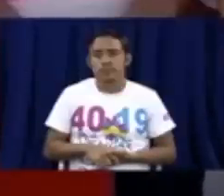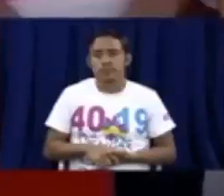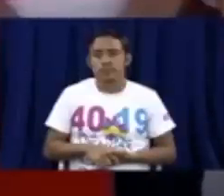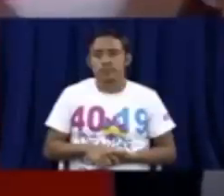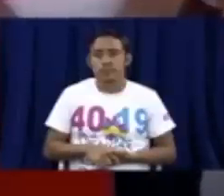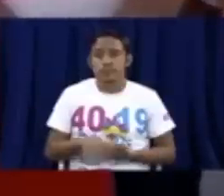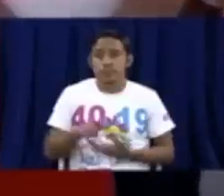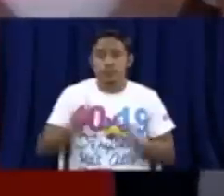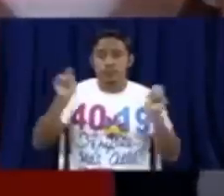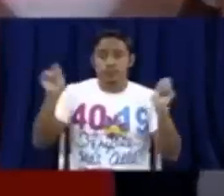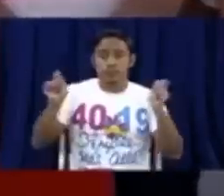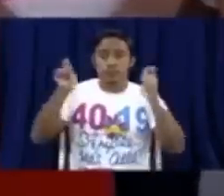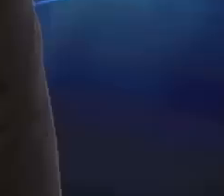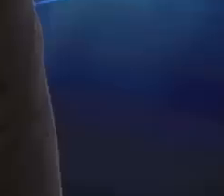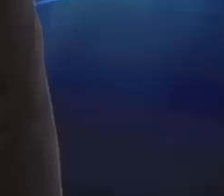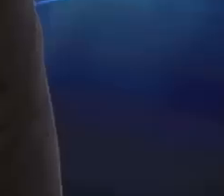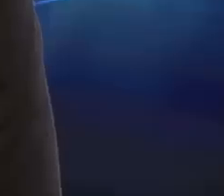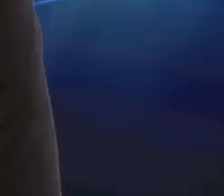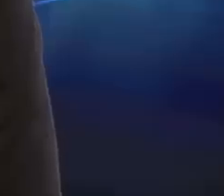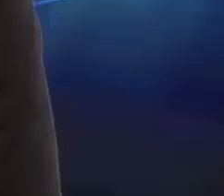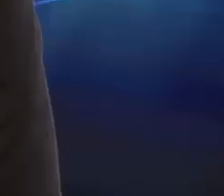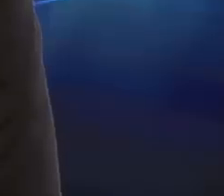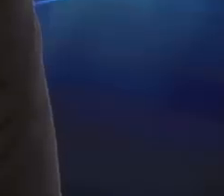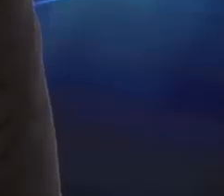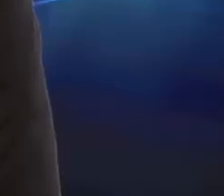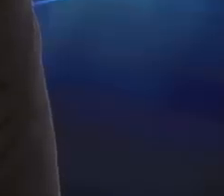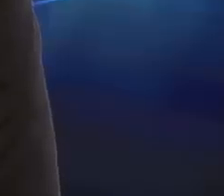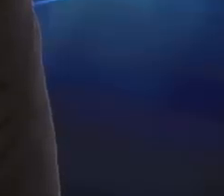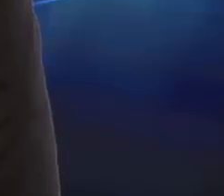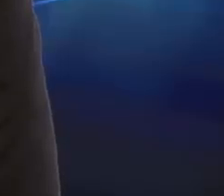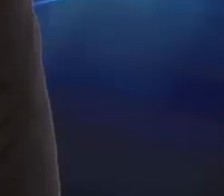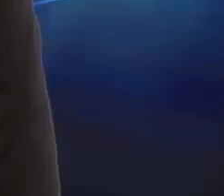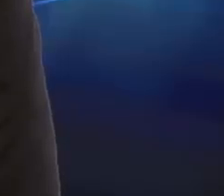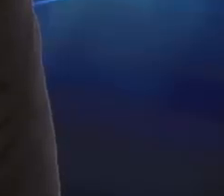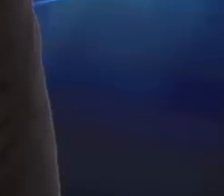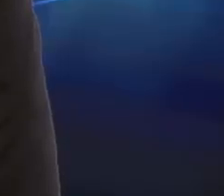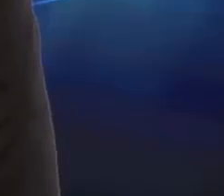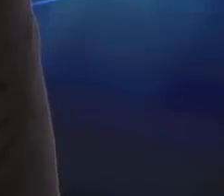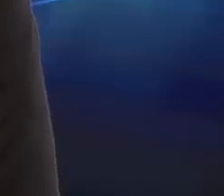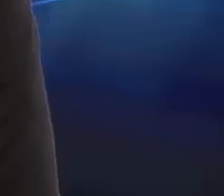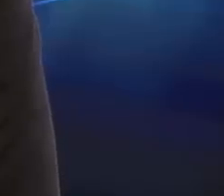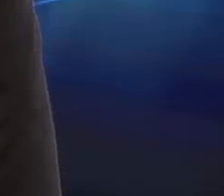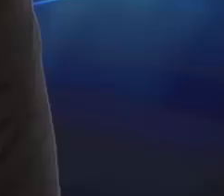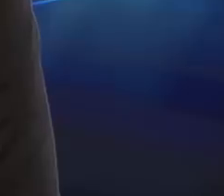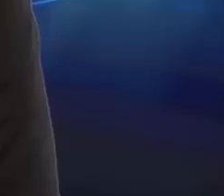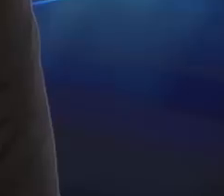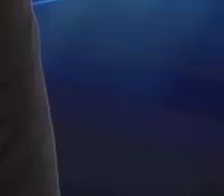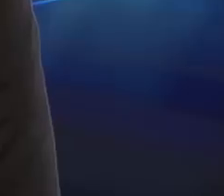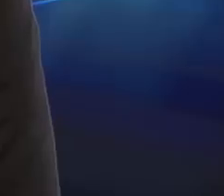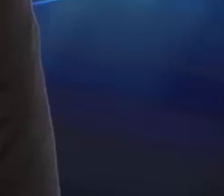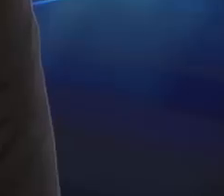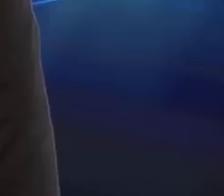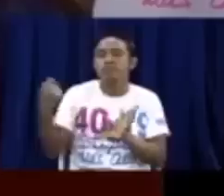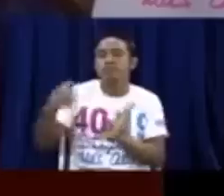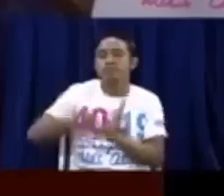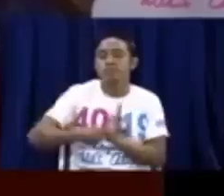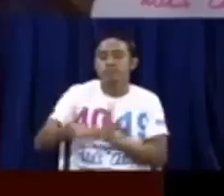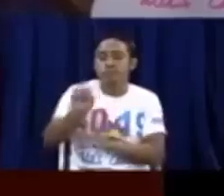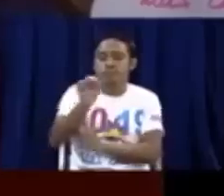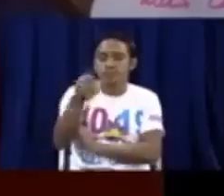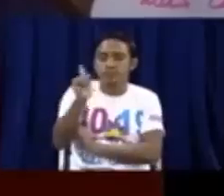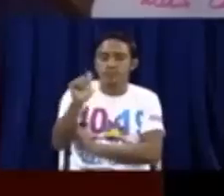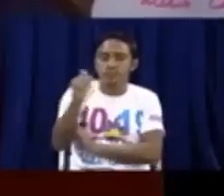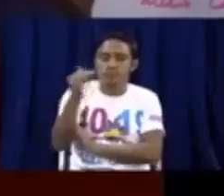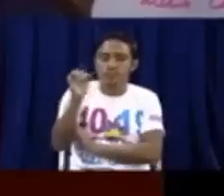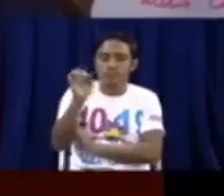esta celebración. Parece que nadie se atrevió a decirle al comandante que Drolinger había puesto pies en polvorosa. Y